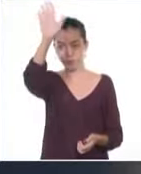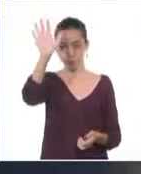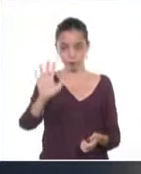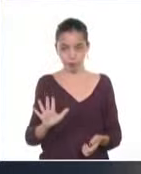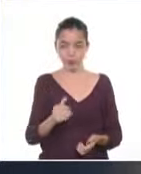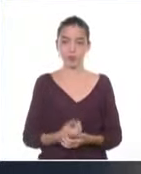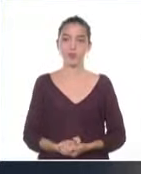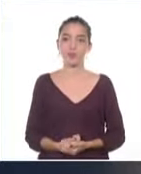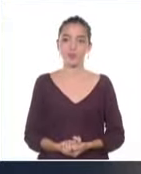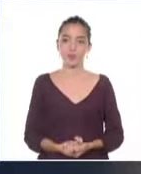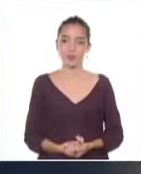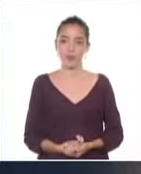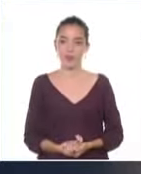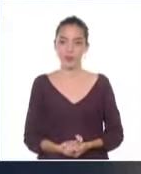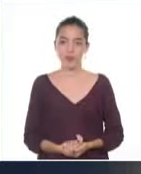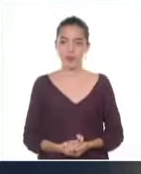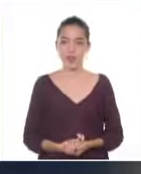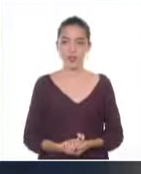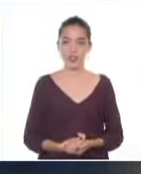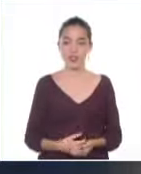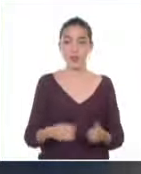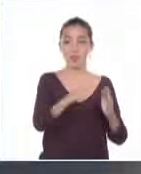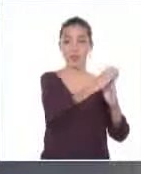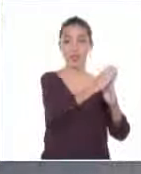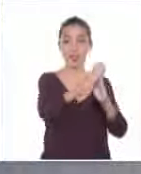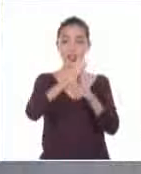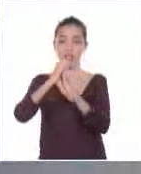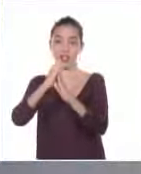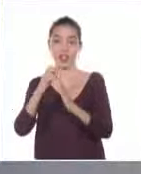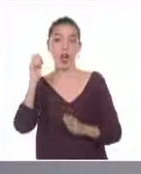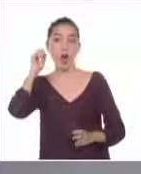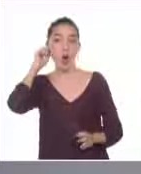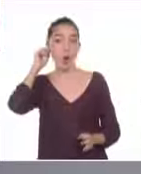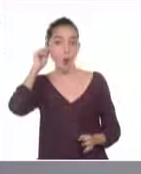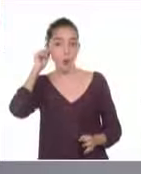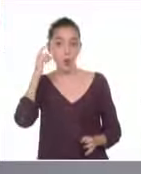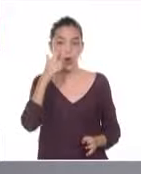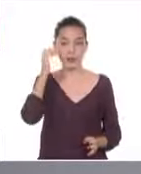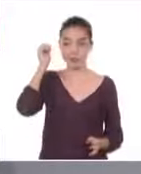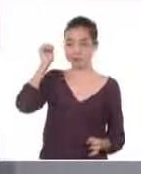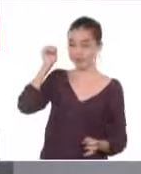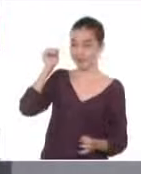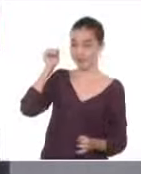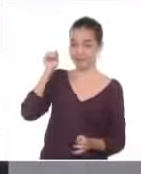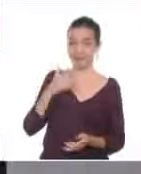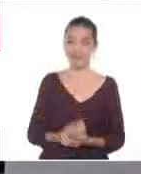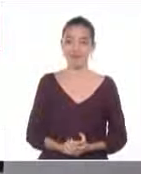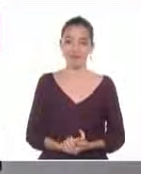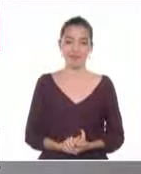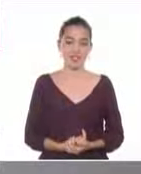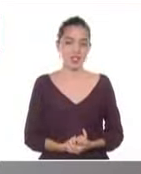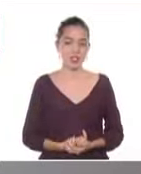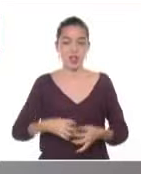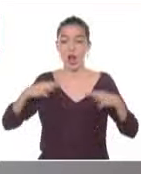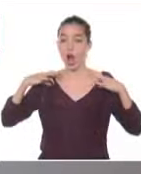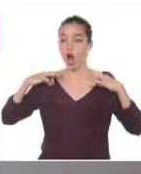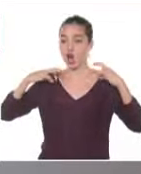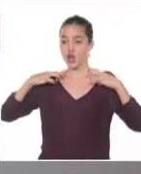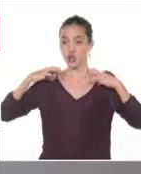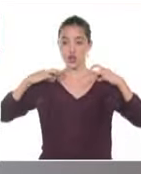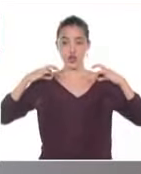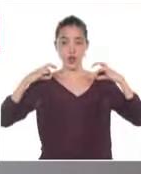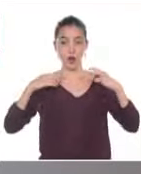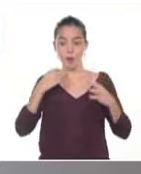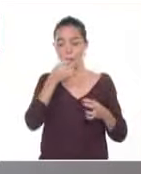Cuba, liderado por la diseñadora Denny Terry Abreu. La iniciativa es la primera marca de ropa afro en nuestro país, donde se